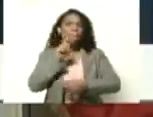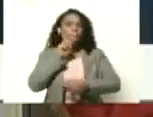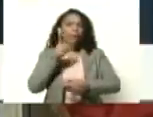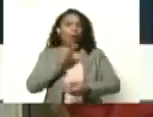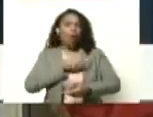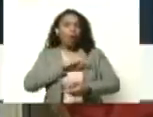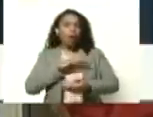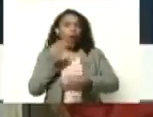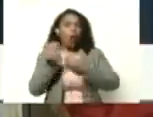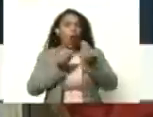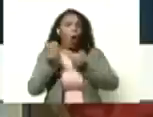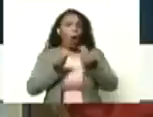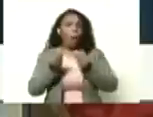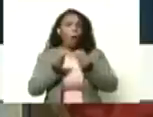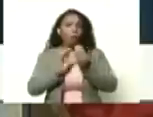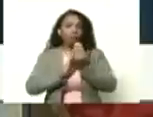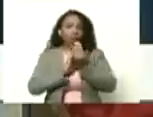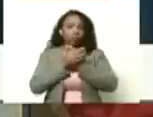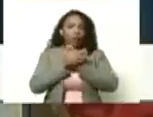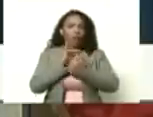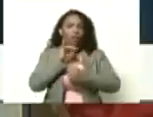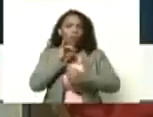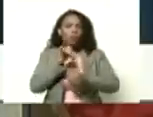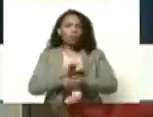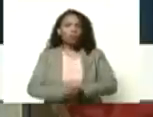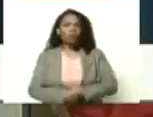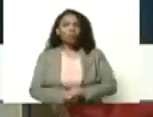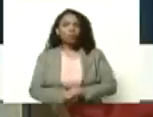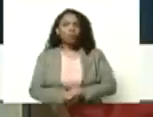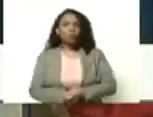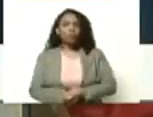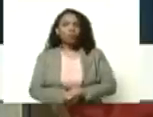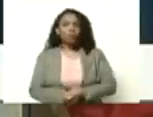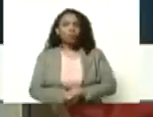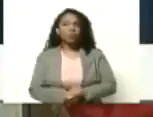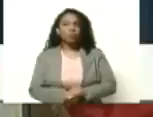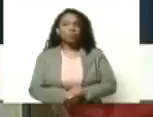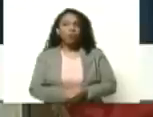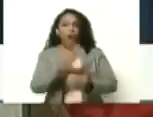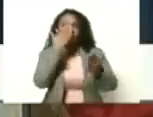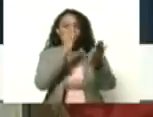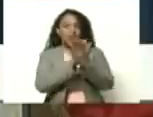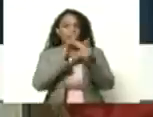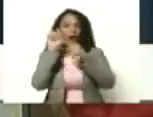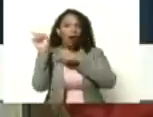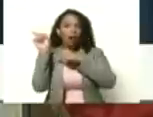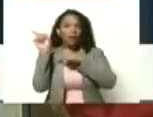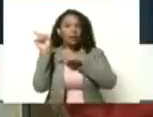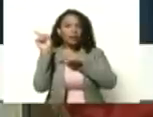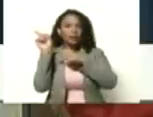como ocultadores de información frente a esta experticia conocido como el